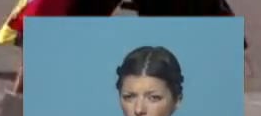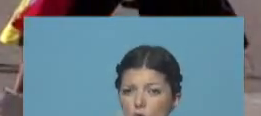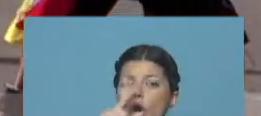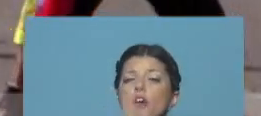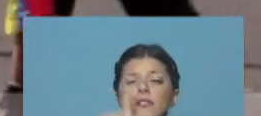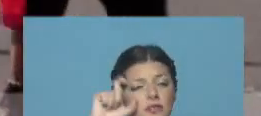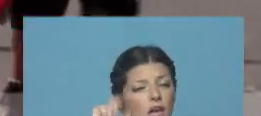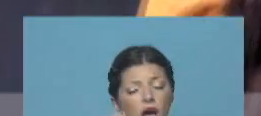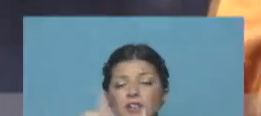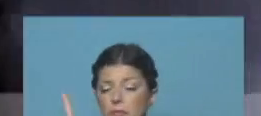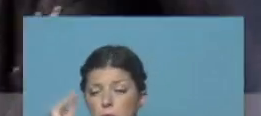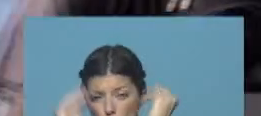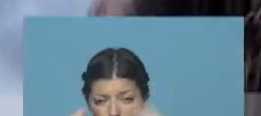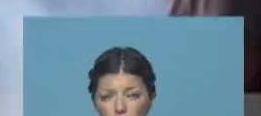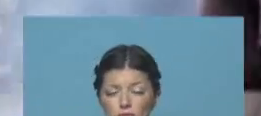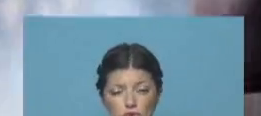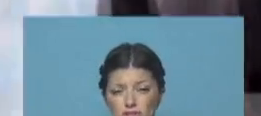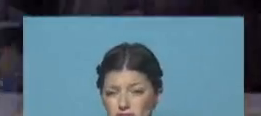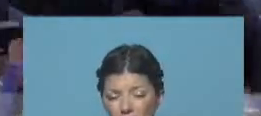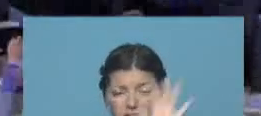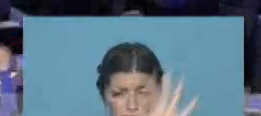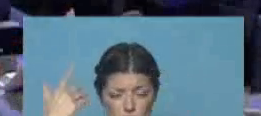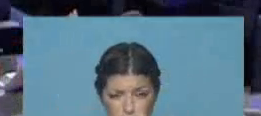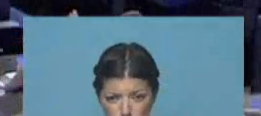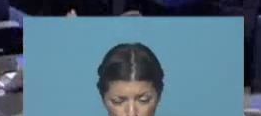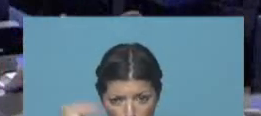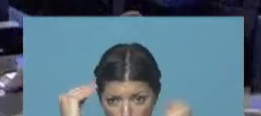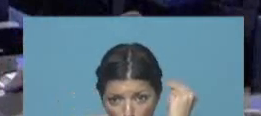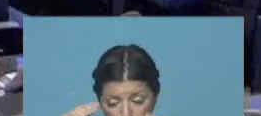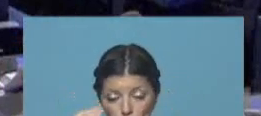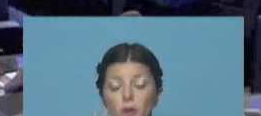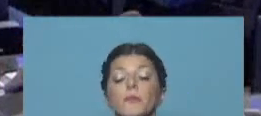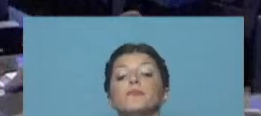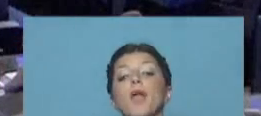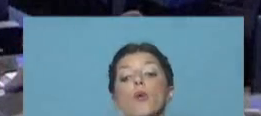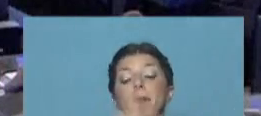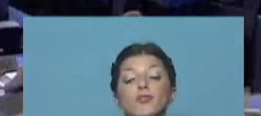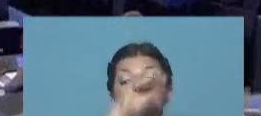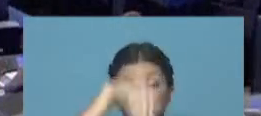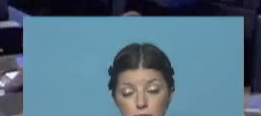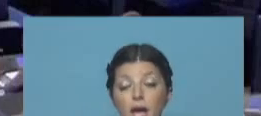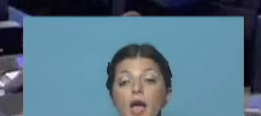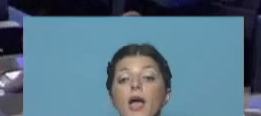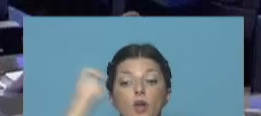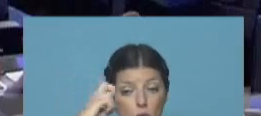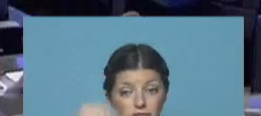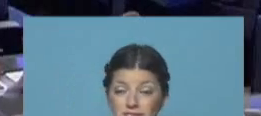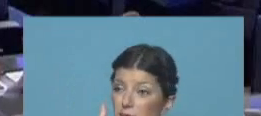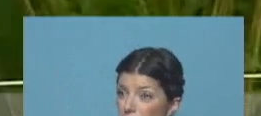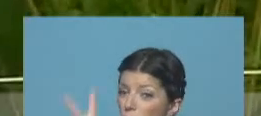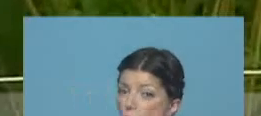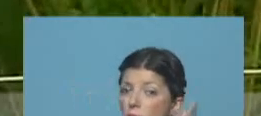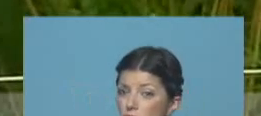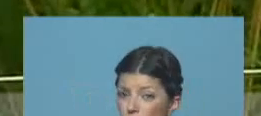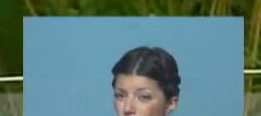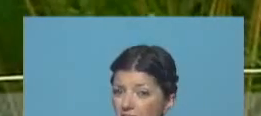situación social y la creciente violencia. Parlamentarios europeos también pidieron elecciones como solución democrática de la crisis. En este